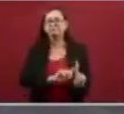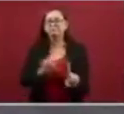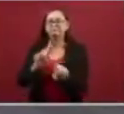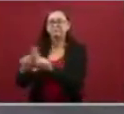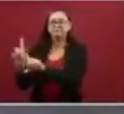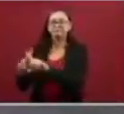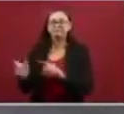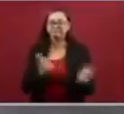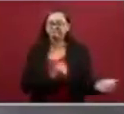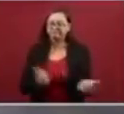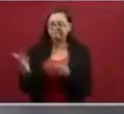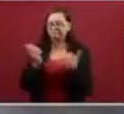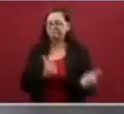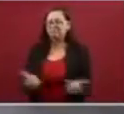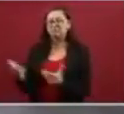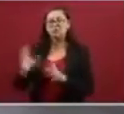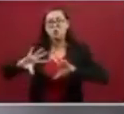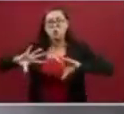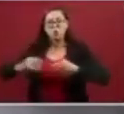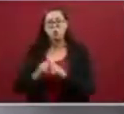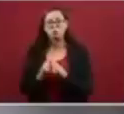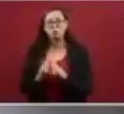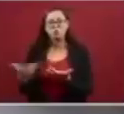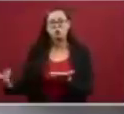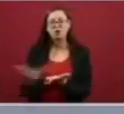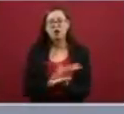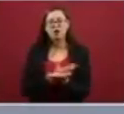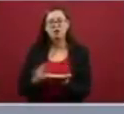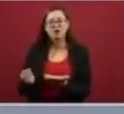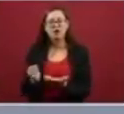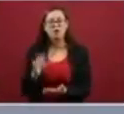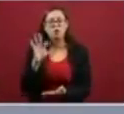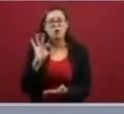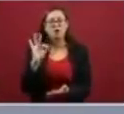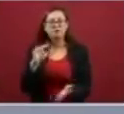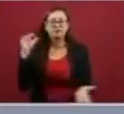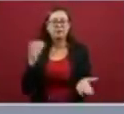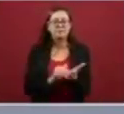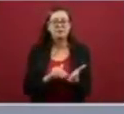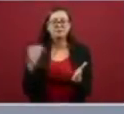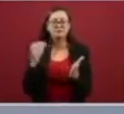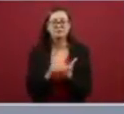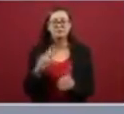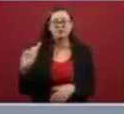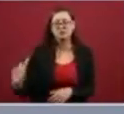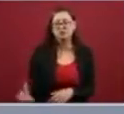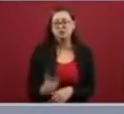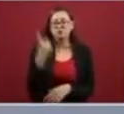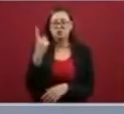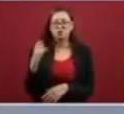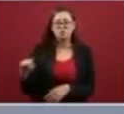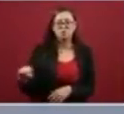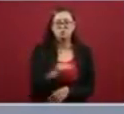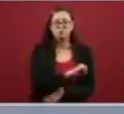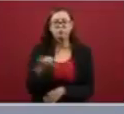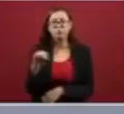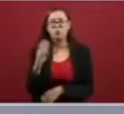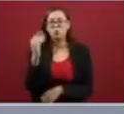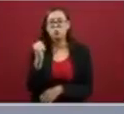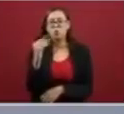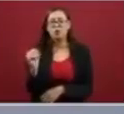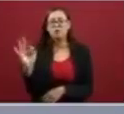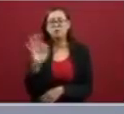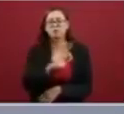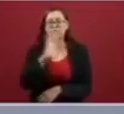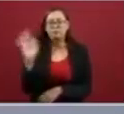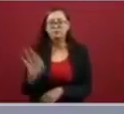40 mil millones de dólares, un incremento del 9%. En